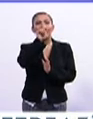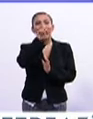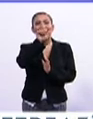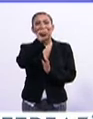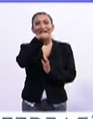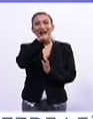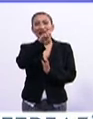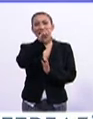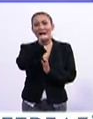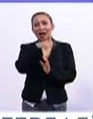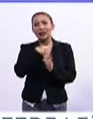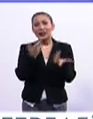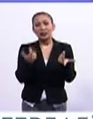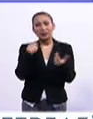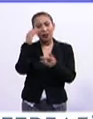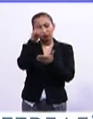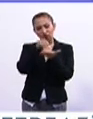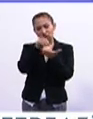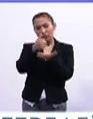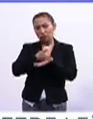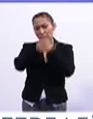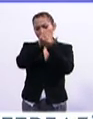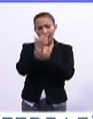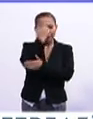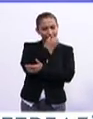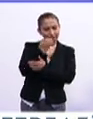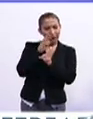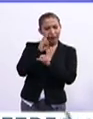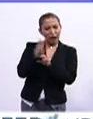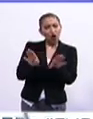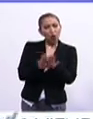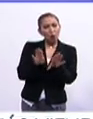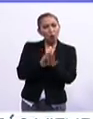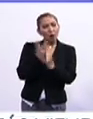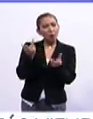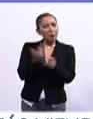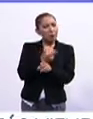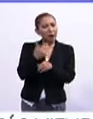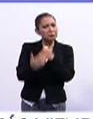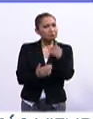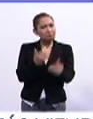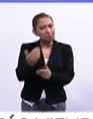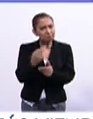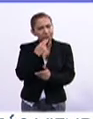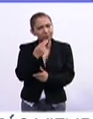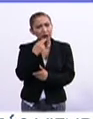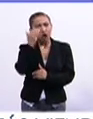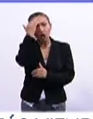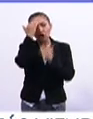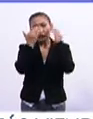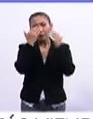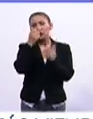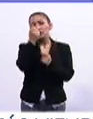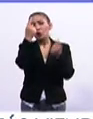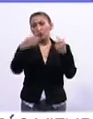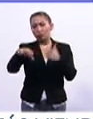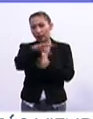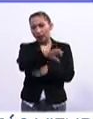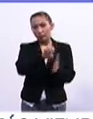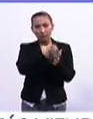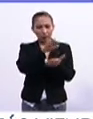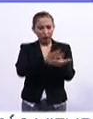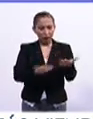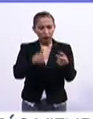supuesto genera una cierta estadística de cómo se están desarrollando, cómo se están aplicando los conocimientos en ciertas áreas, como